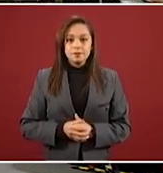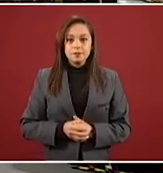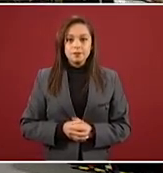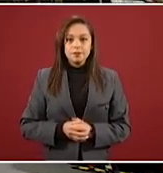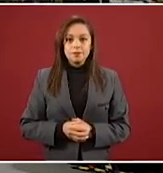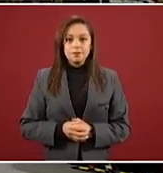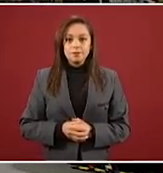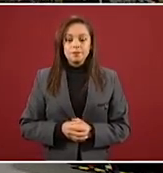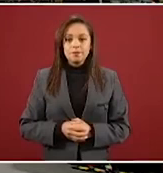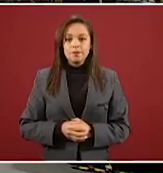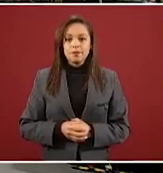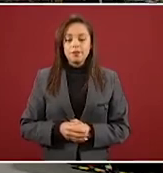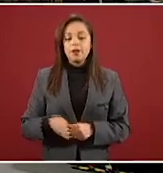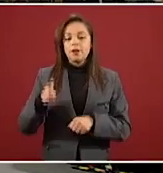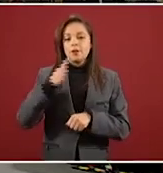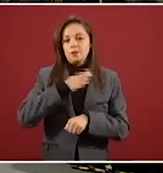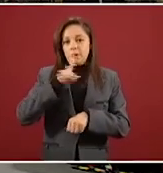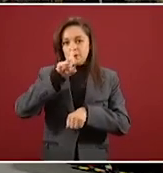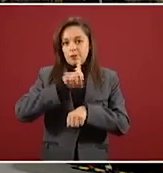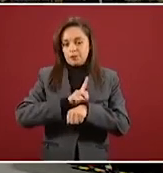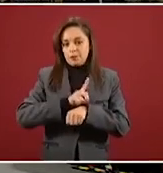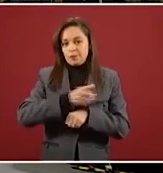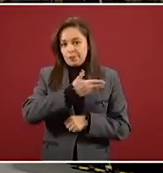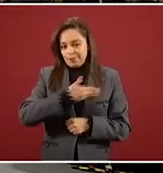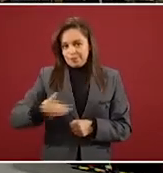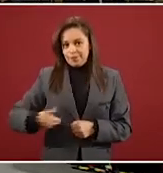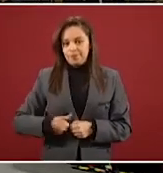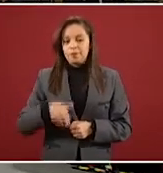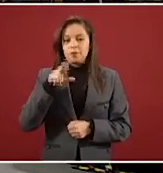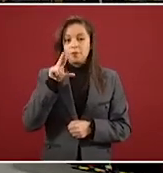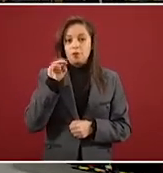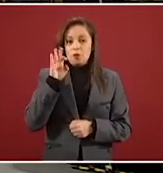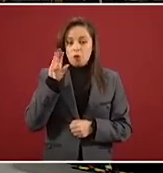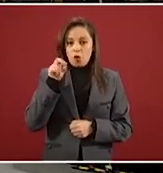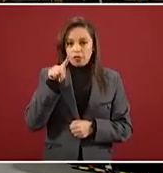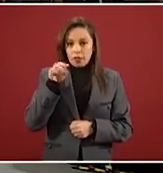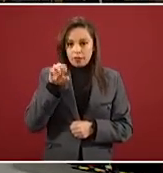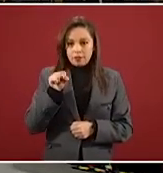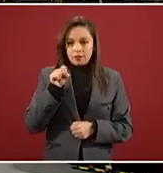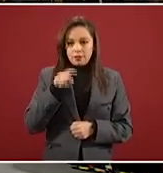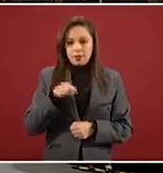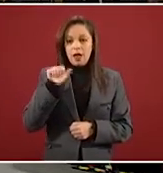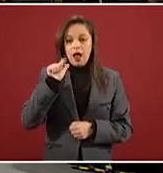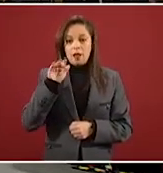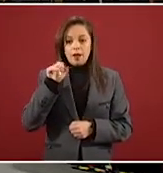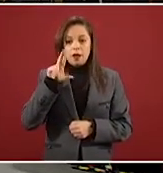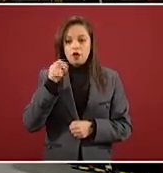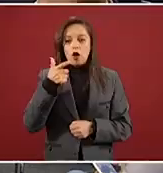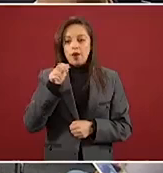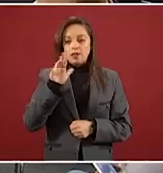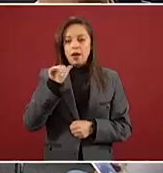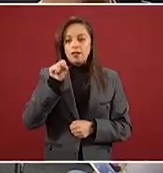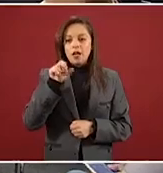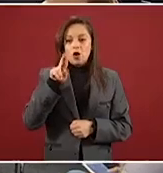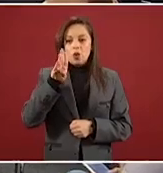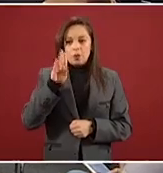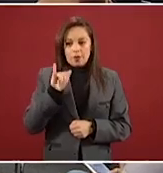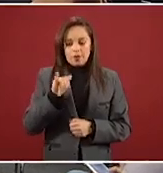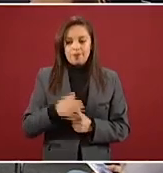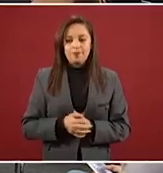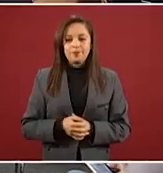Sí, señor presidente, buenos días. Rodolfo Montes, de Central FM, de Pedro Ferriz de Con y Alberto García Zarubi. En este